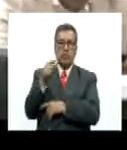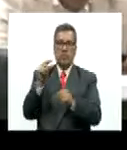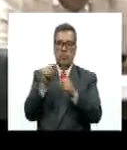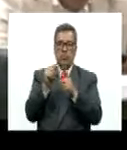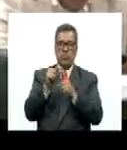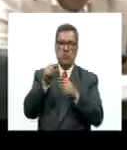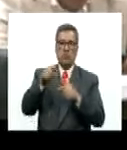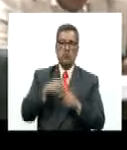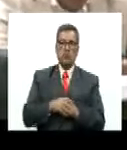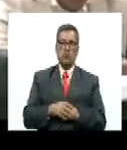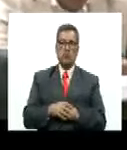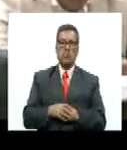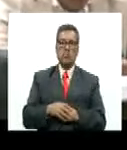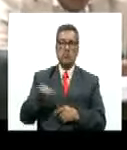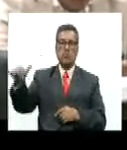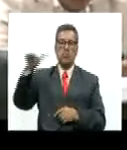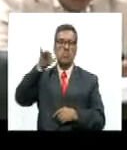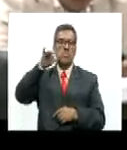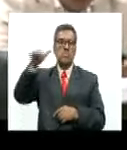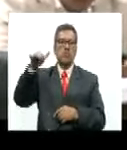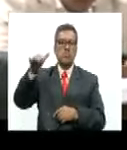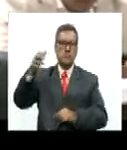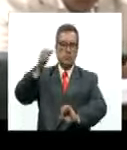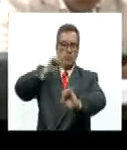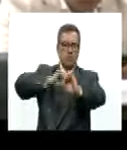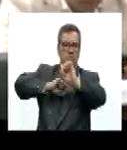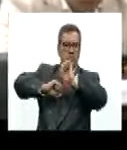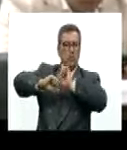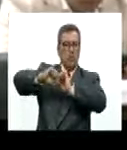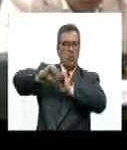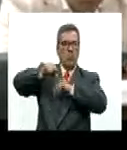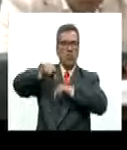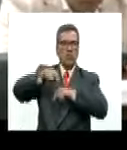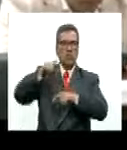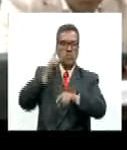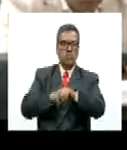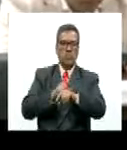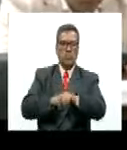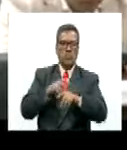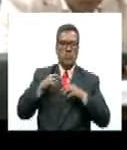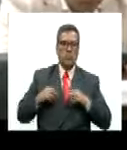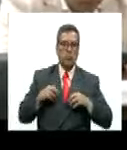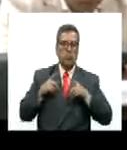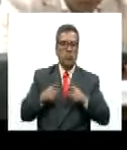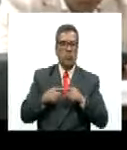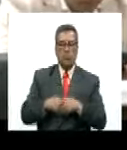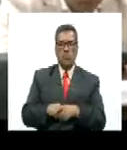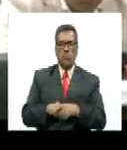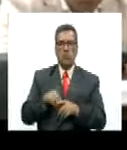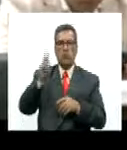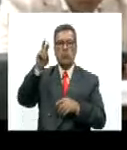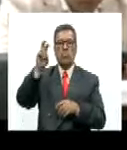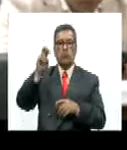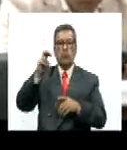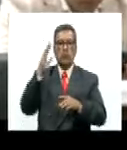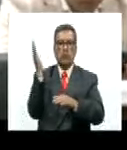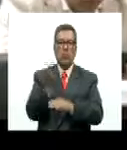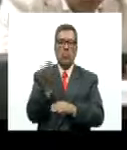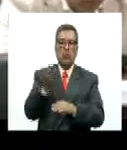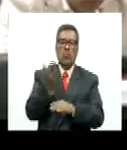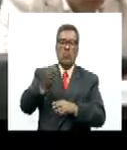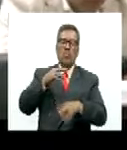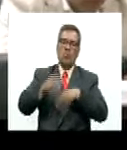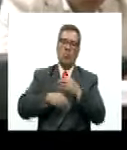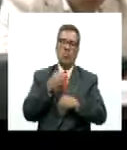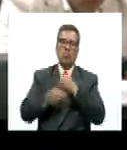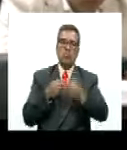palabra para denunciar y repudiar en este recinto las nuevas sanciones